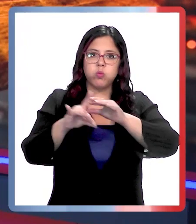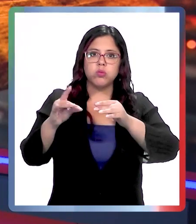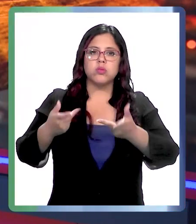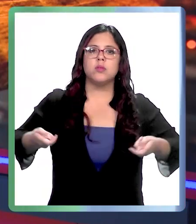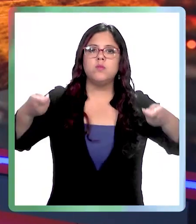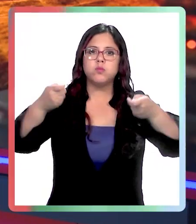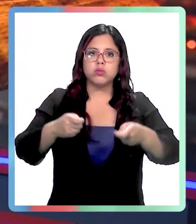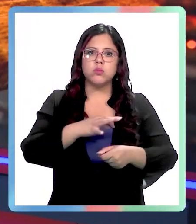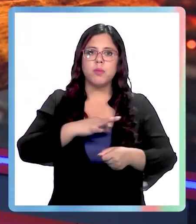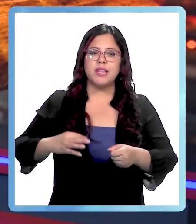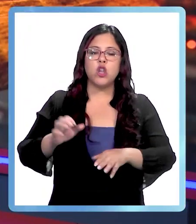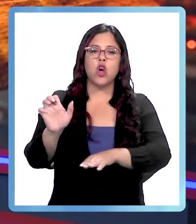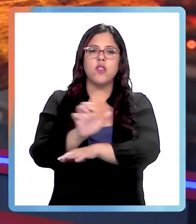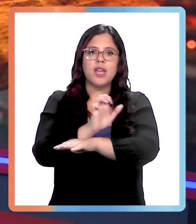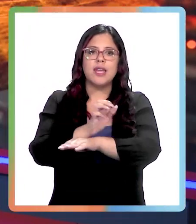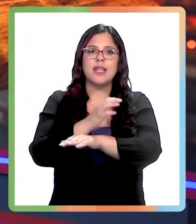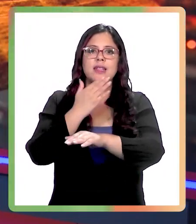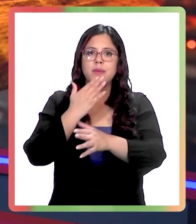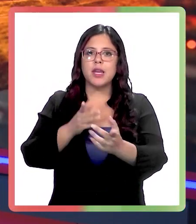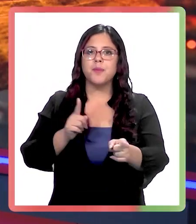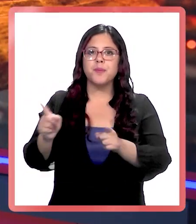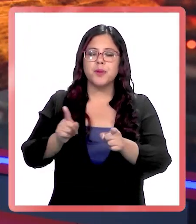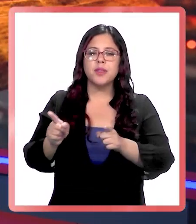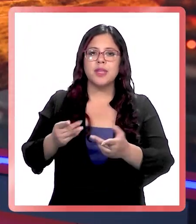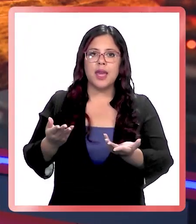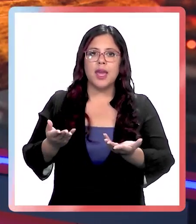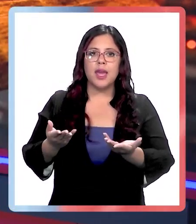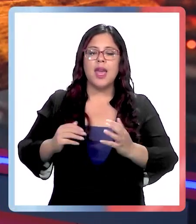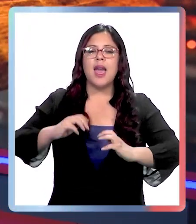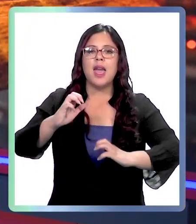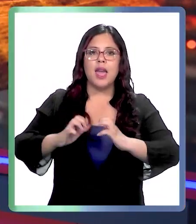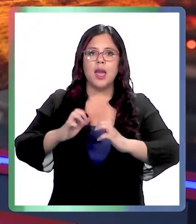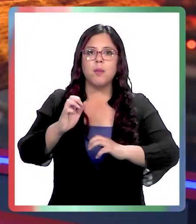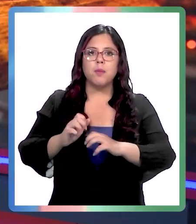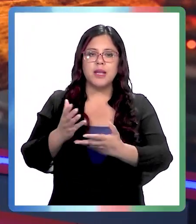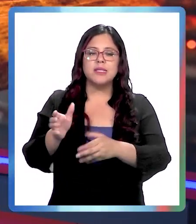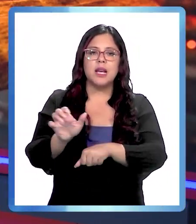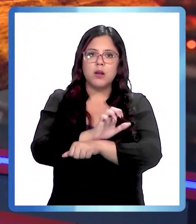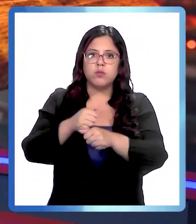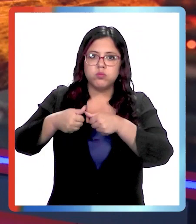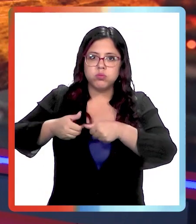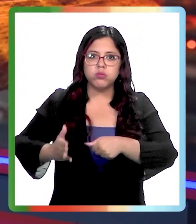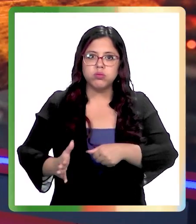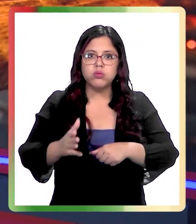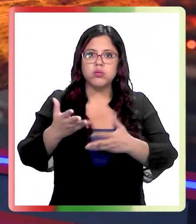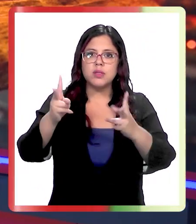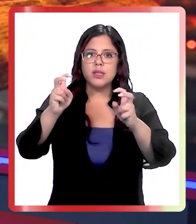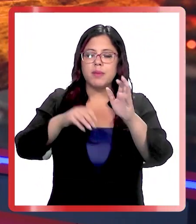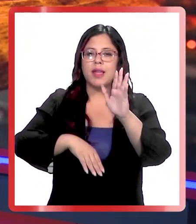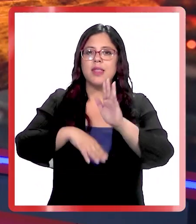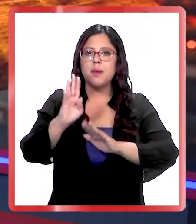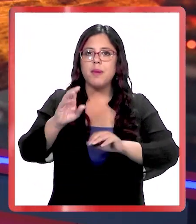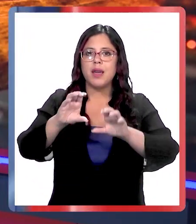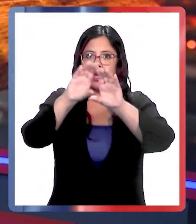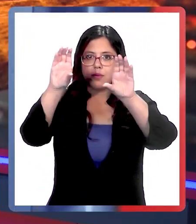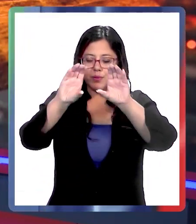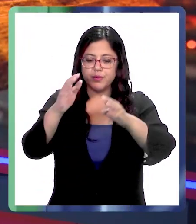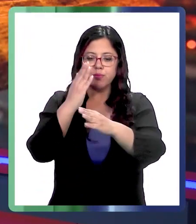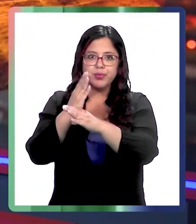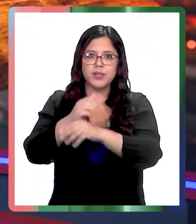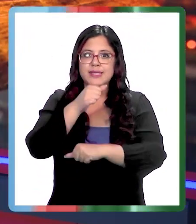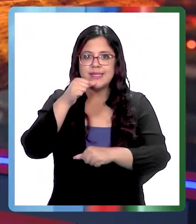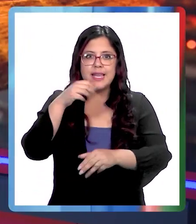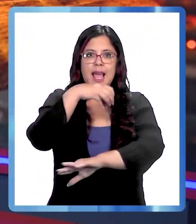y ejecutado por la Agencia de Sostenibilidad Energética, que tiene como objetivo aumentar la oferta de leña seca en las